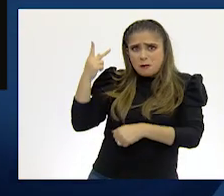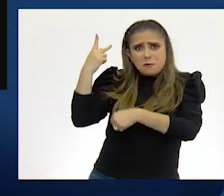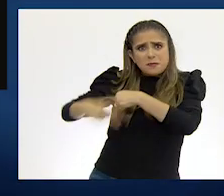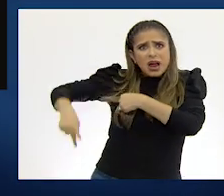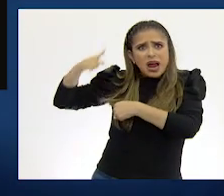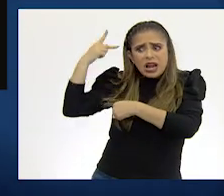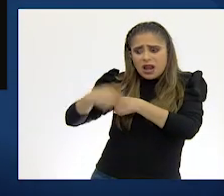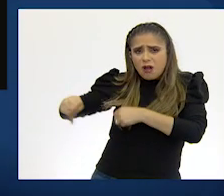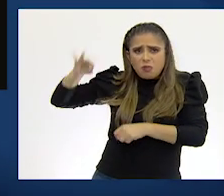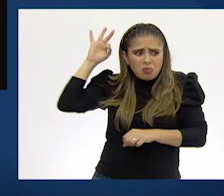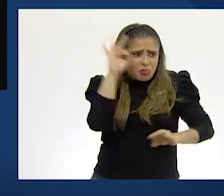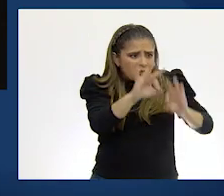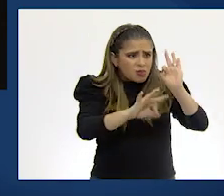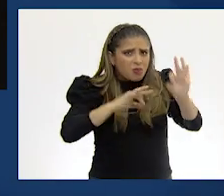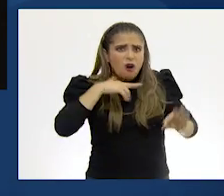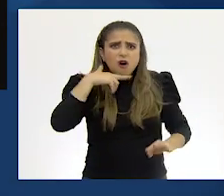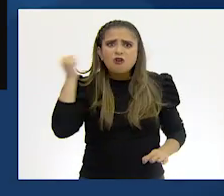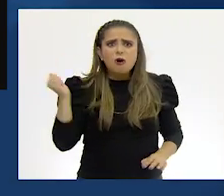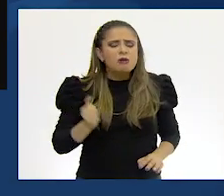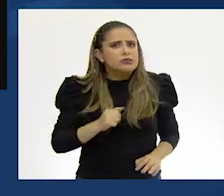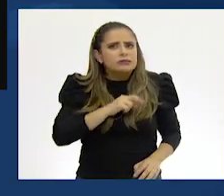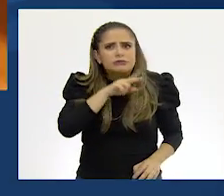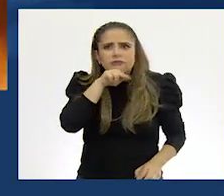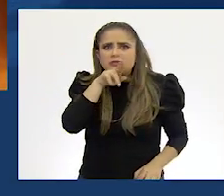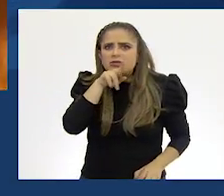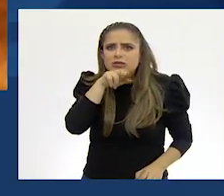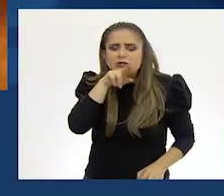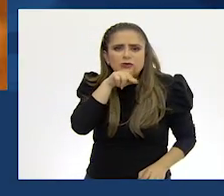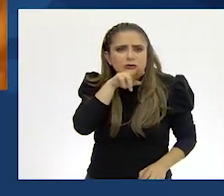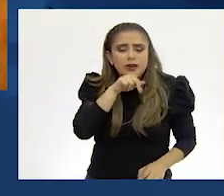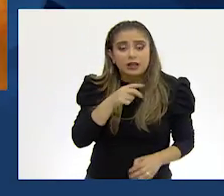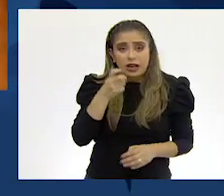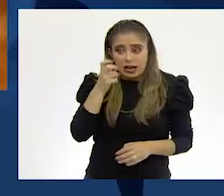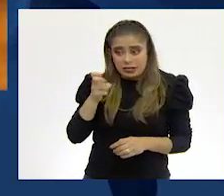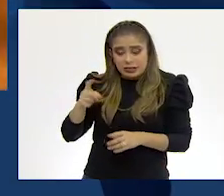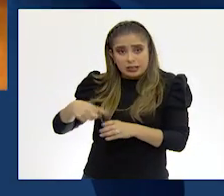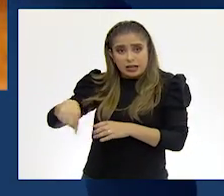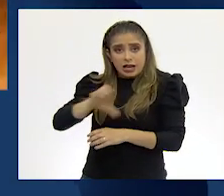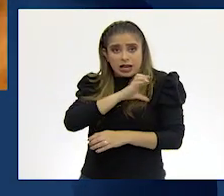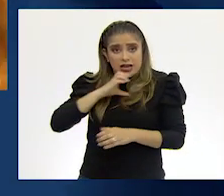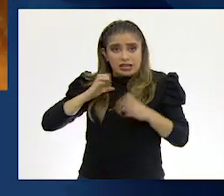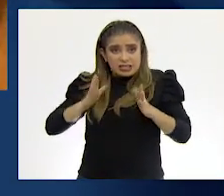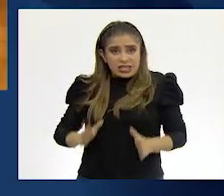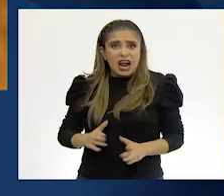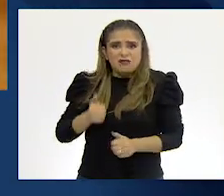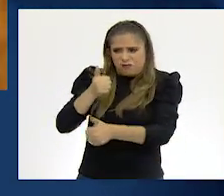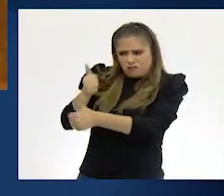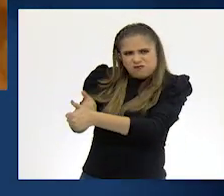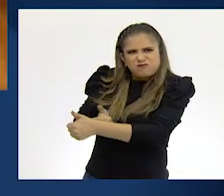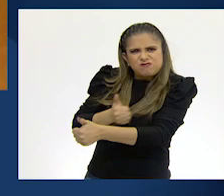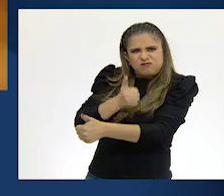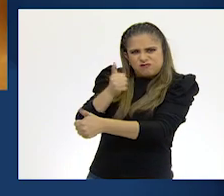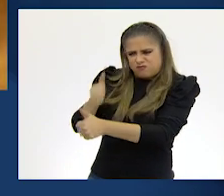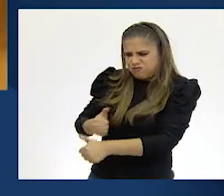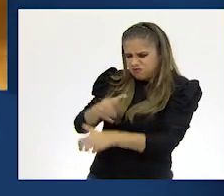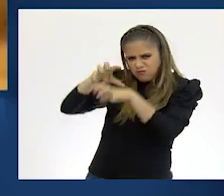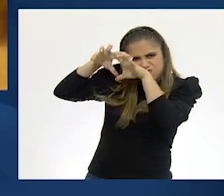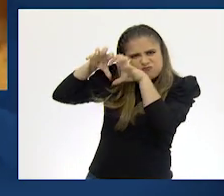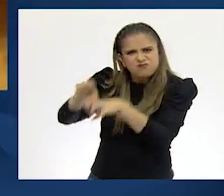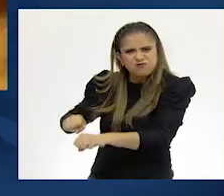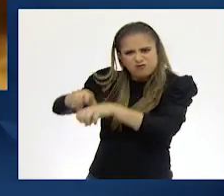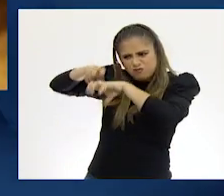la unidad del imperio. Por ello, a los cristianos se les persiguió. Se les llegó a culpar